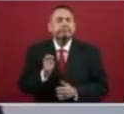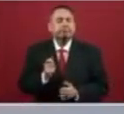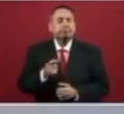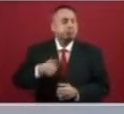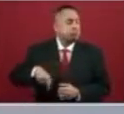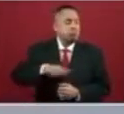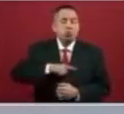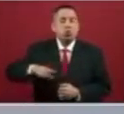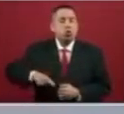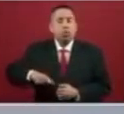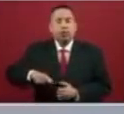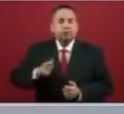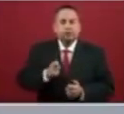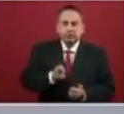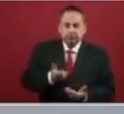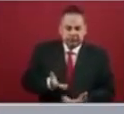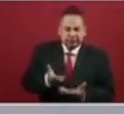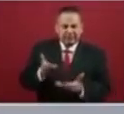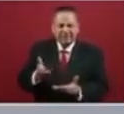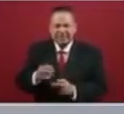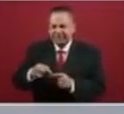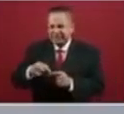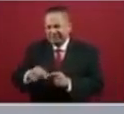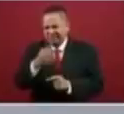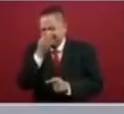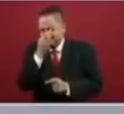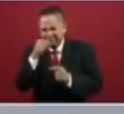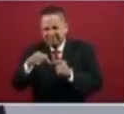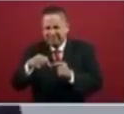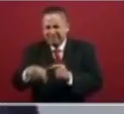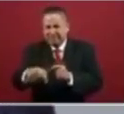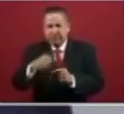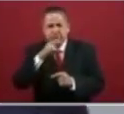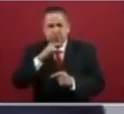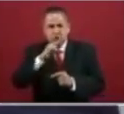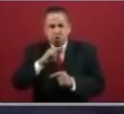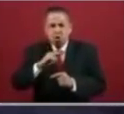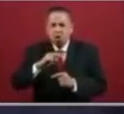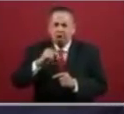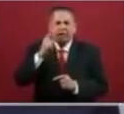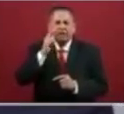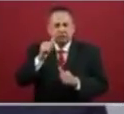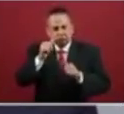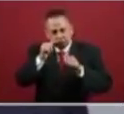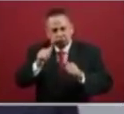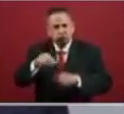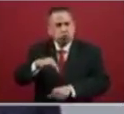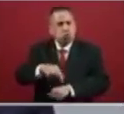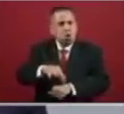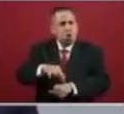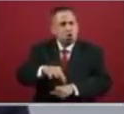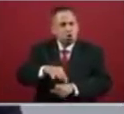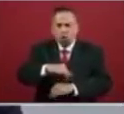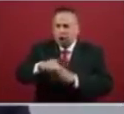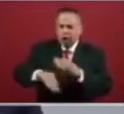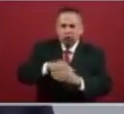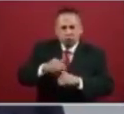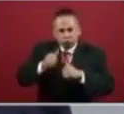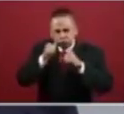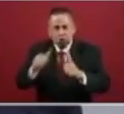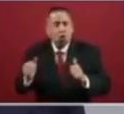ofrecer pronto, muy pronto, atención médica y todos